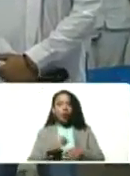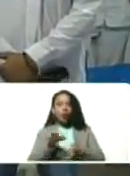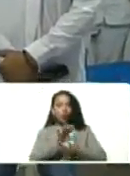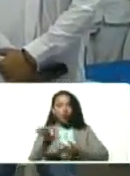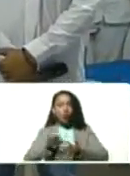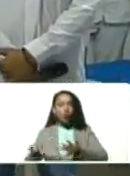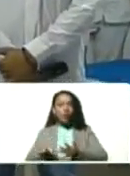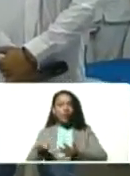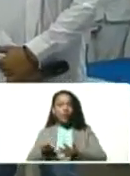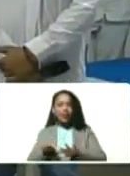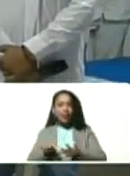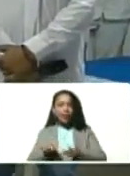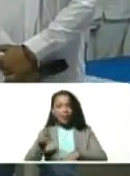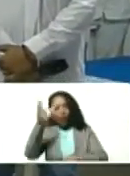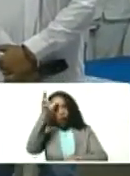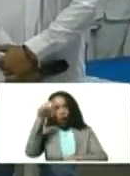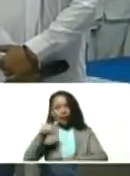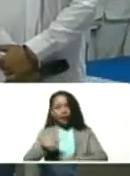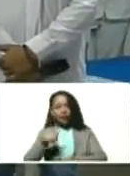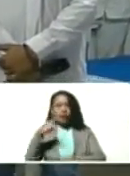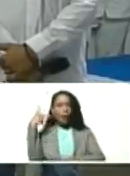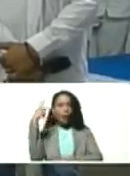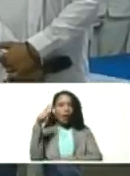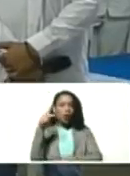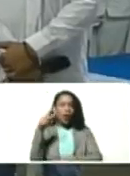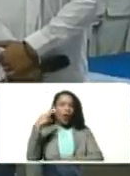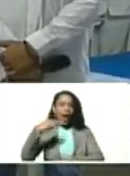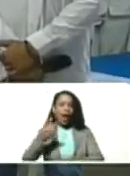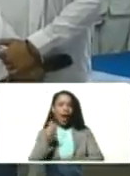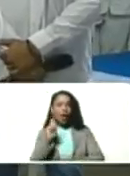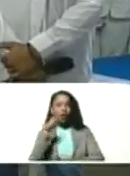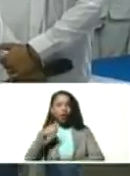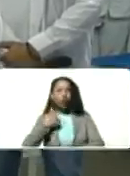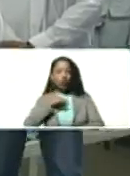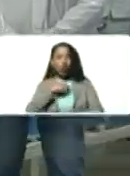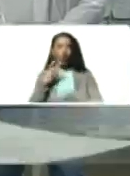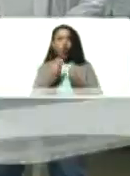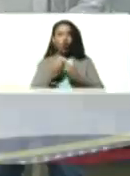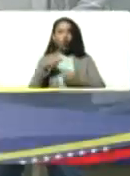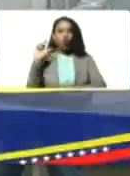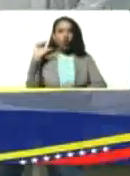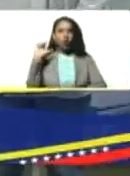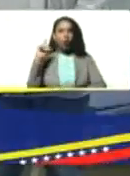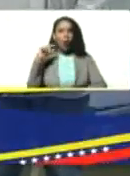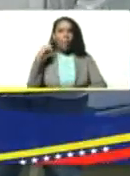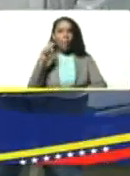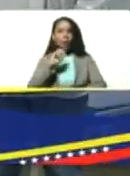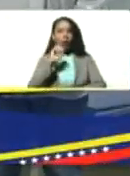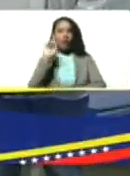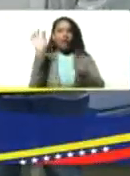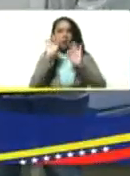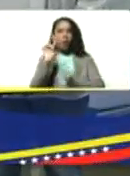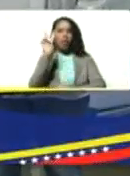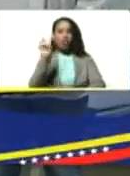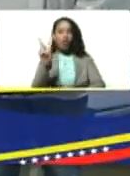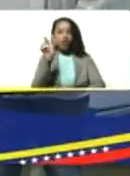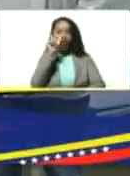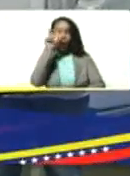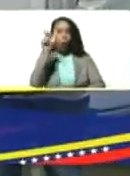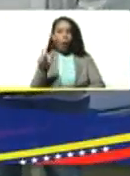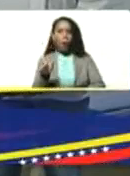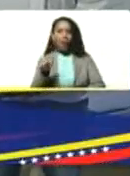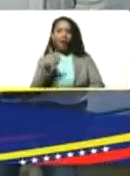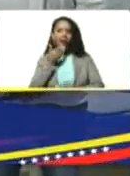parroquia El Hato. Y aquí estamos desde este ambulatorio popular, consultorio popular tipo 2, Alexander Friedrich. Y